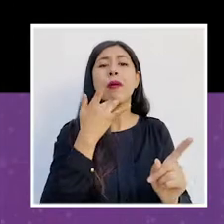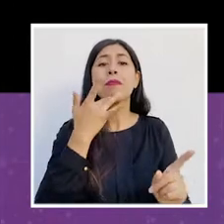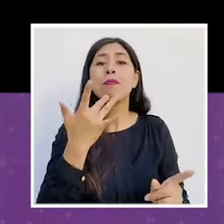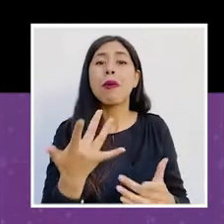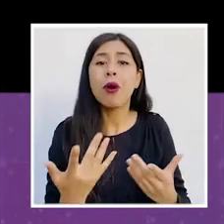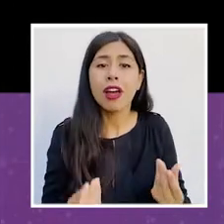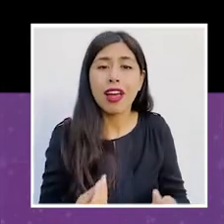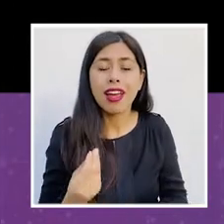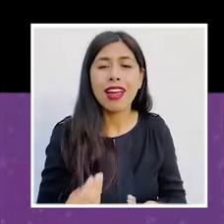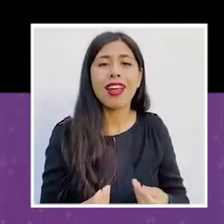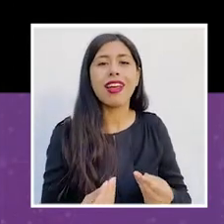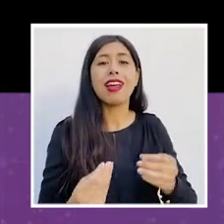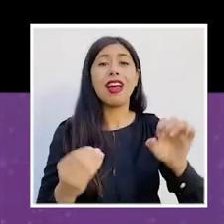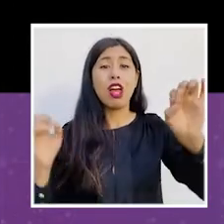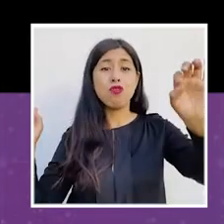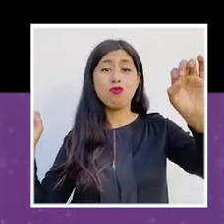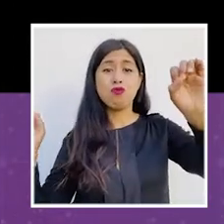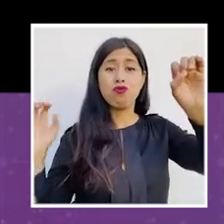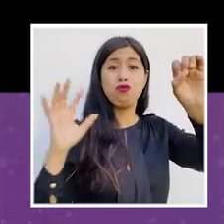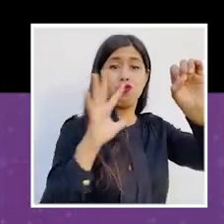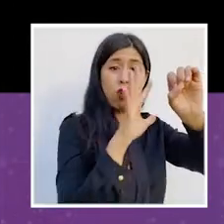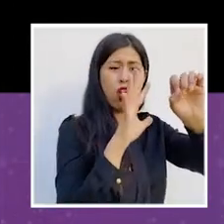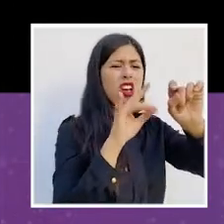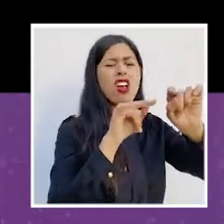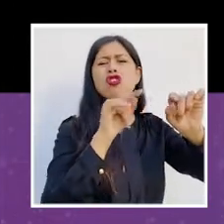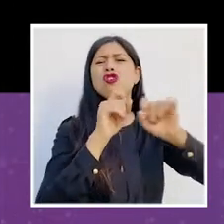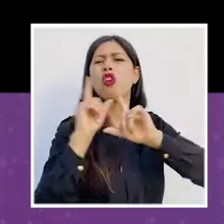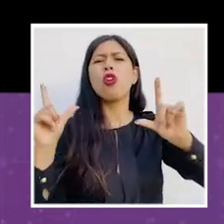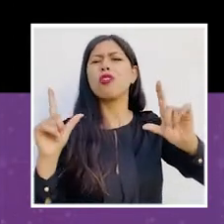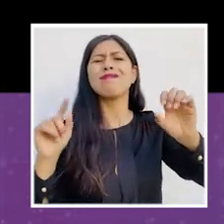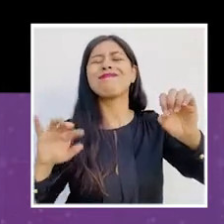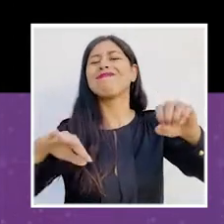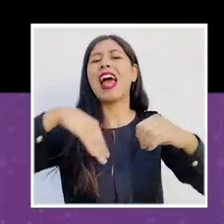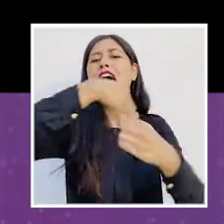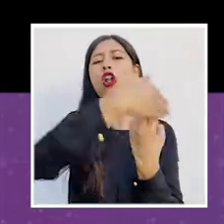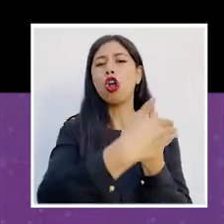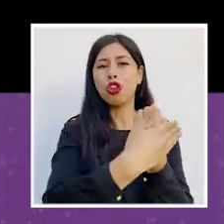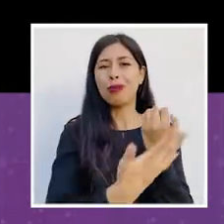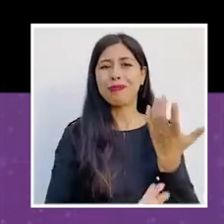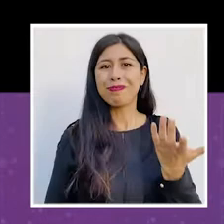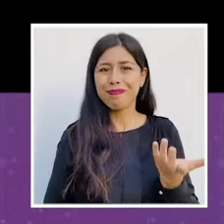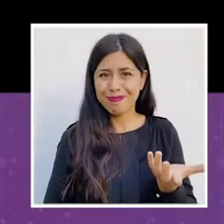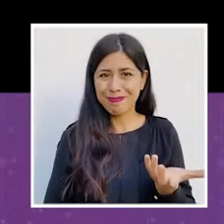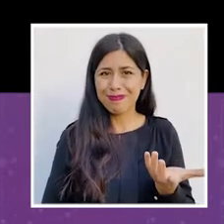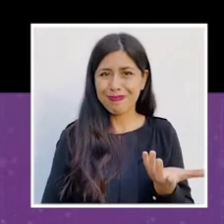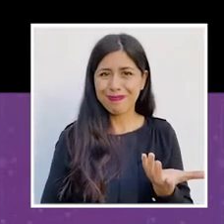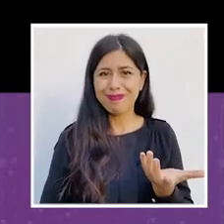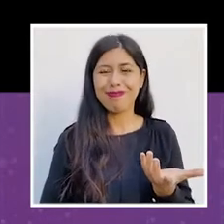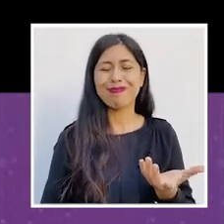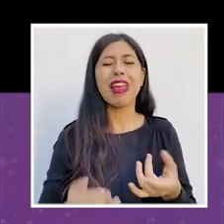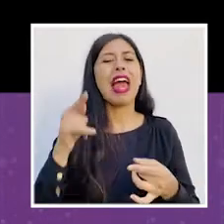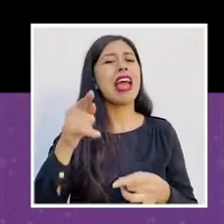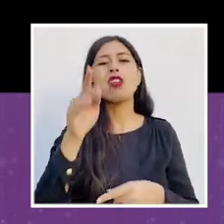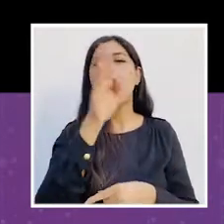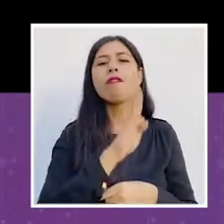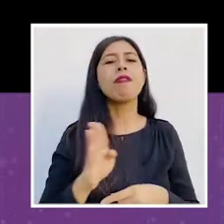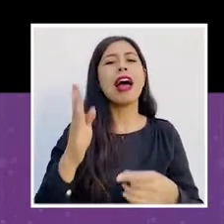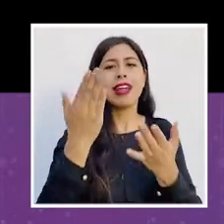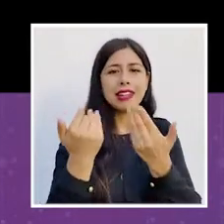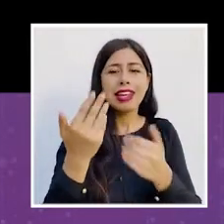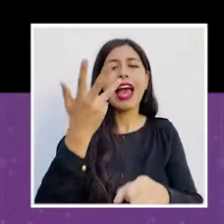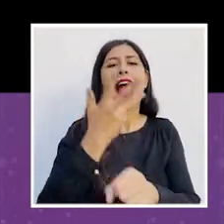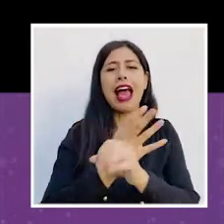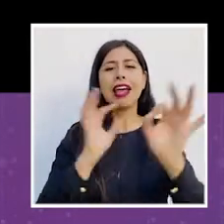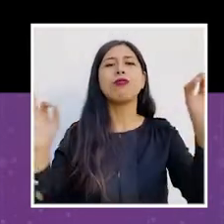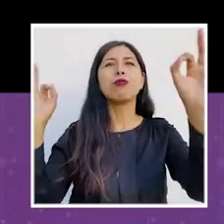Porque la parte que refleja la luz del sol está hacia el otro lado. Así que esa es una condición básica para que ocurra